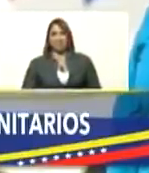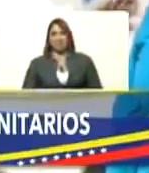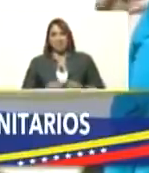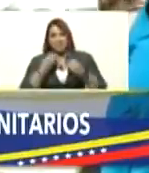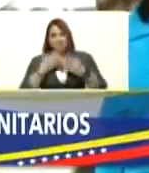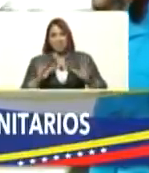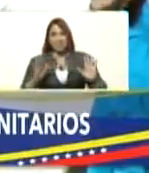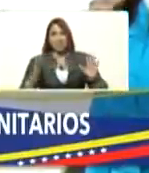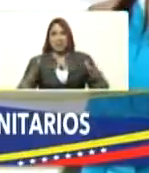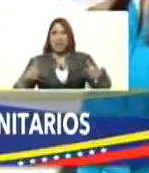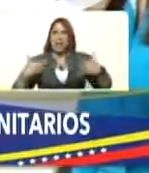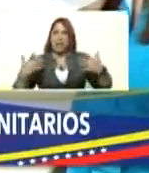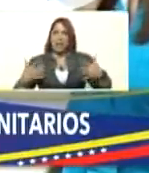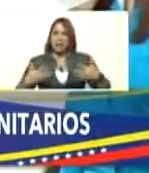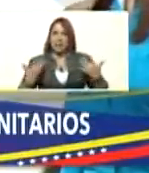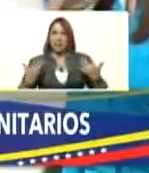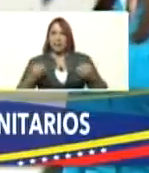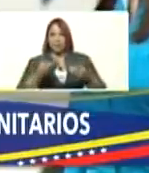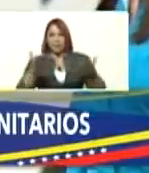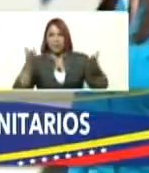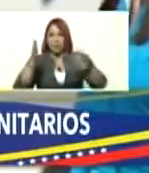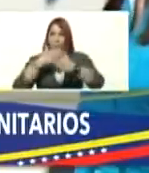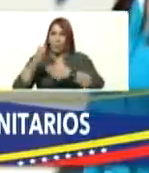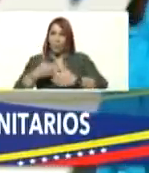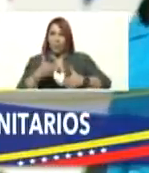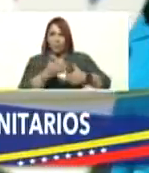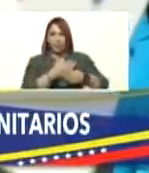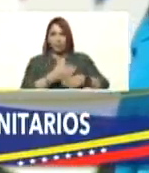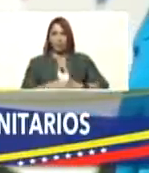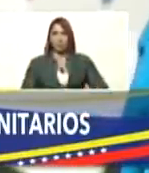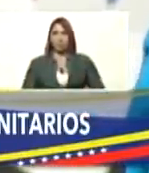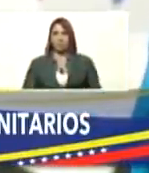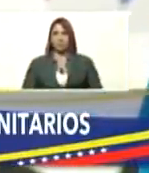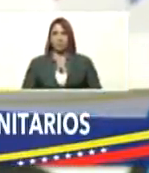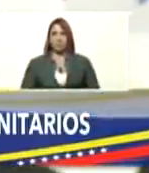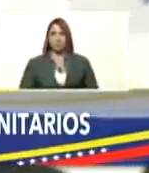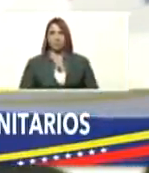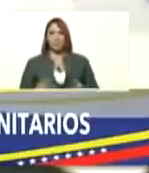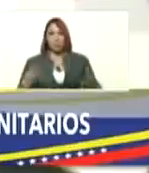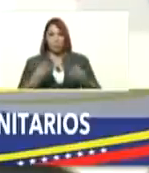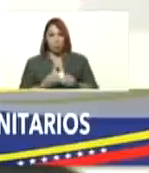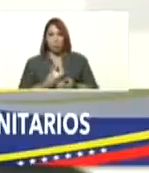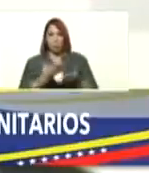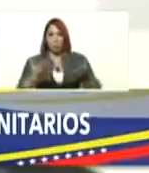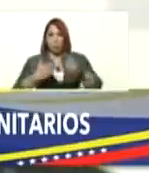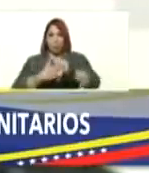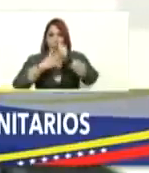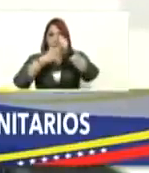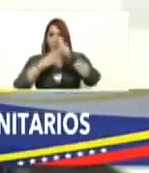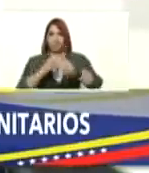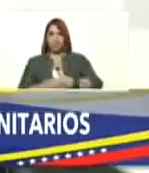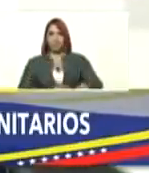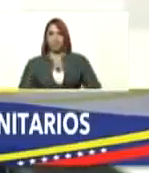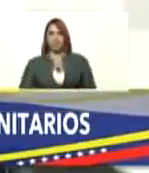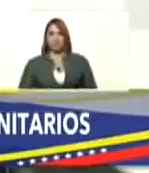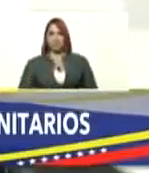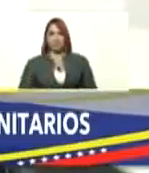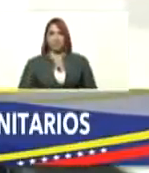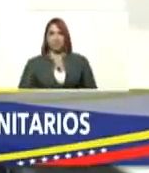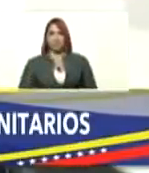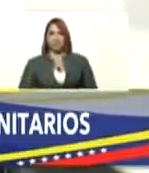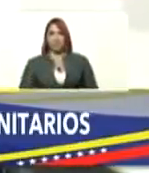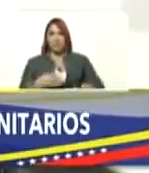Bueno, me da mucha alegría haber estado con ustedes y junto a estos grandes líderes.